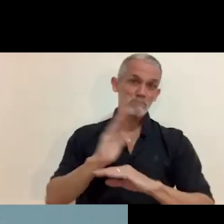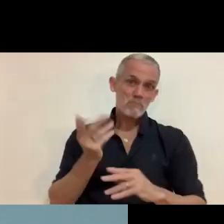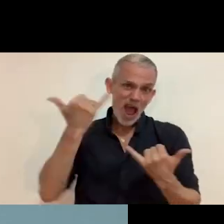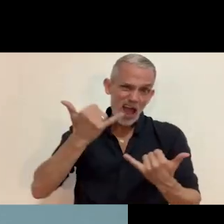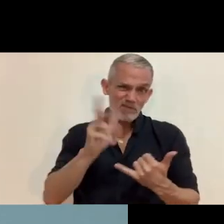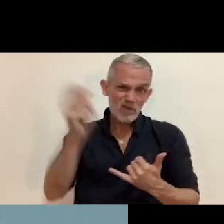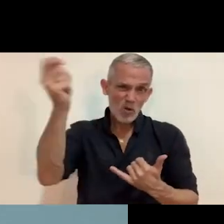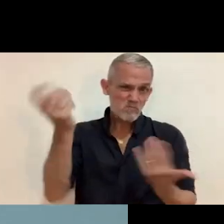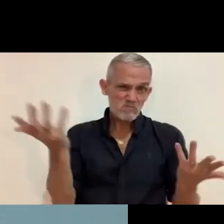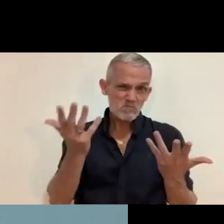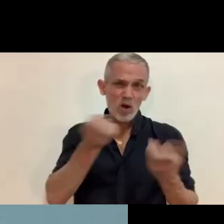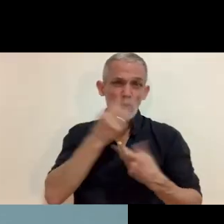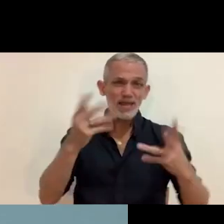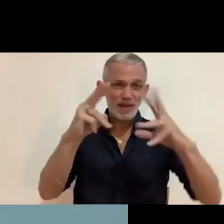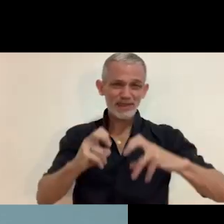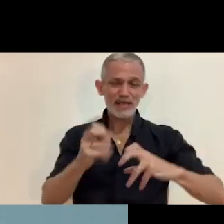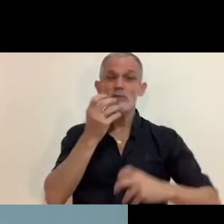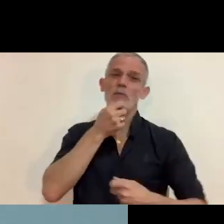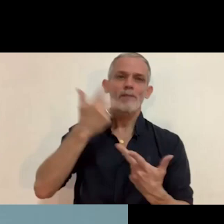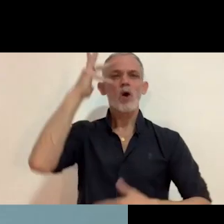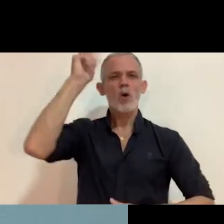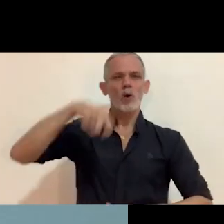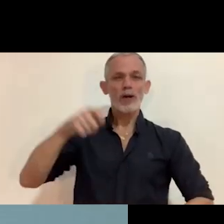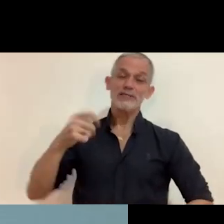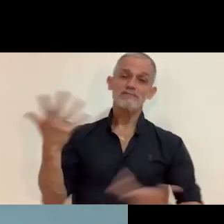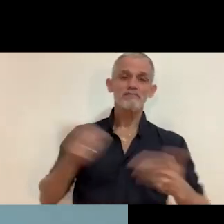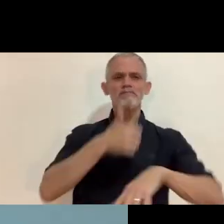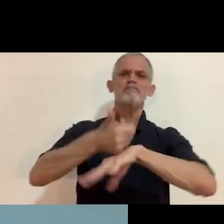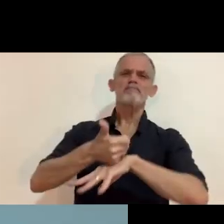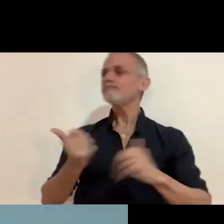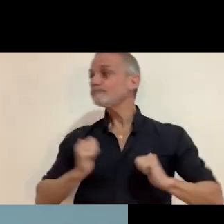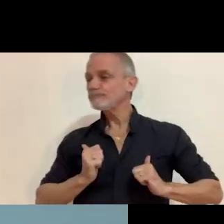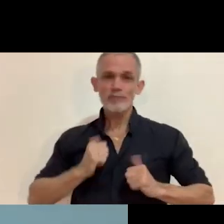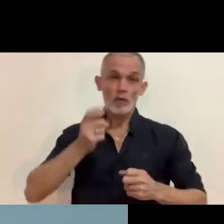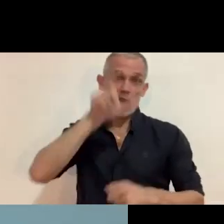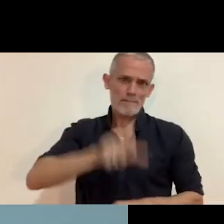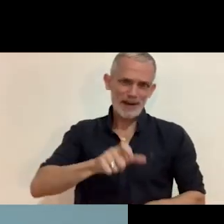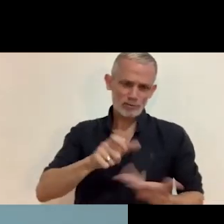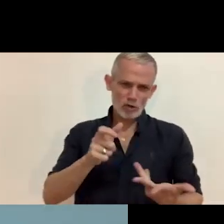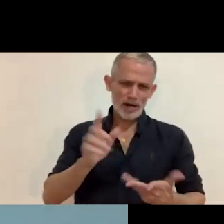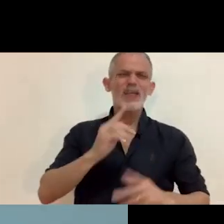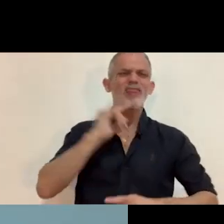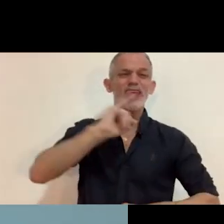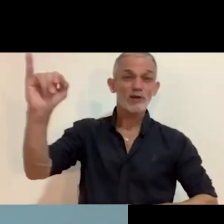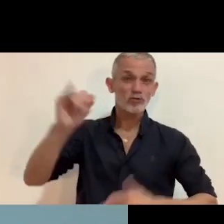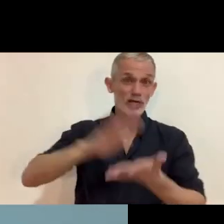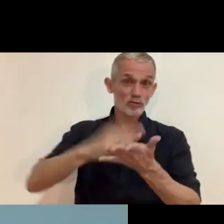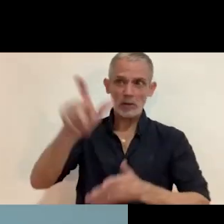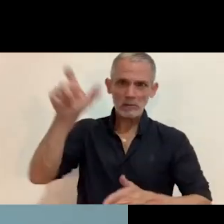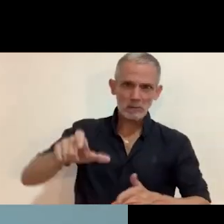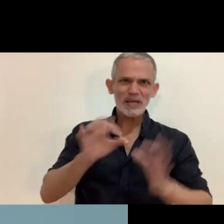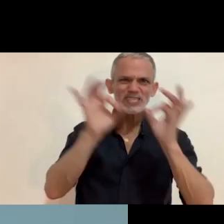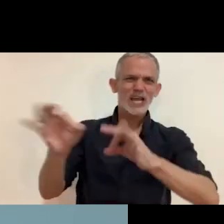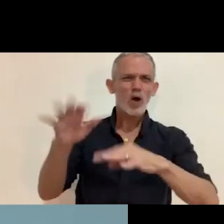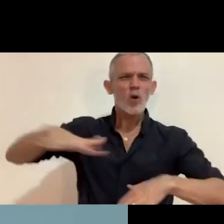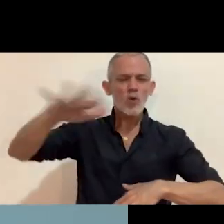A ver, un juez llega a un lugar, una persona hace una denuncia respecto de que llegó a un lugar,